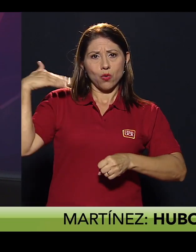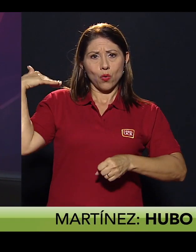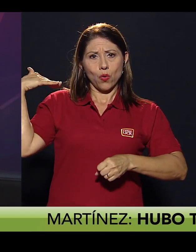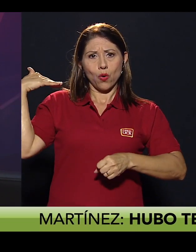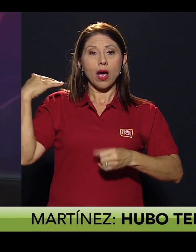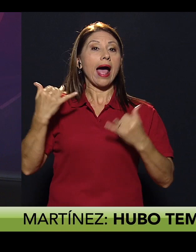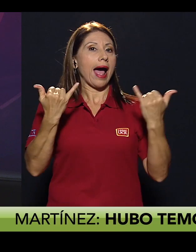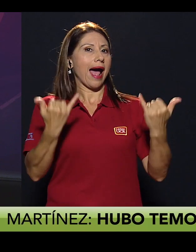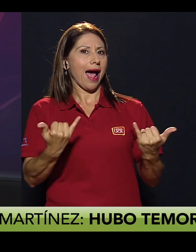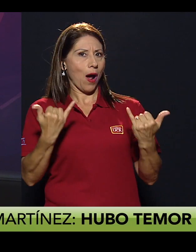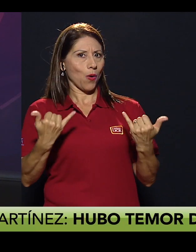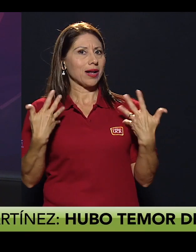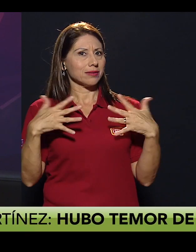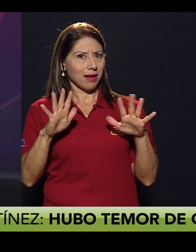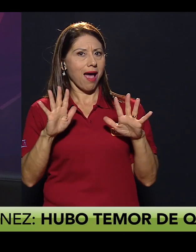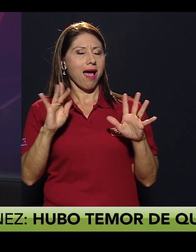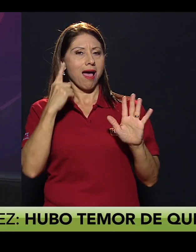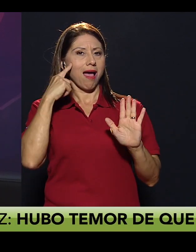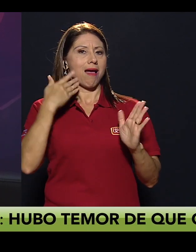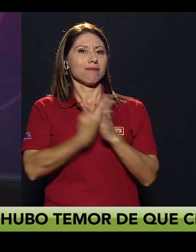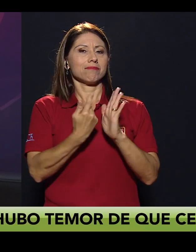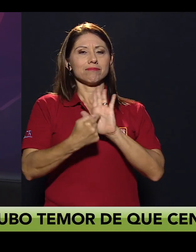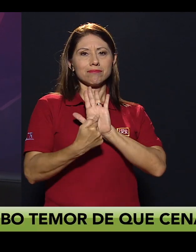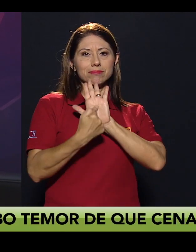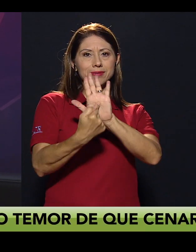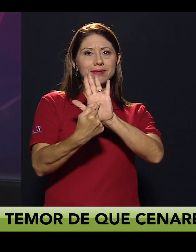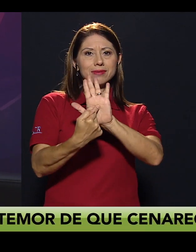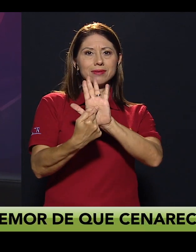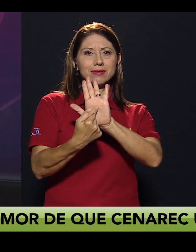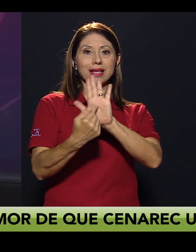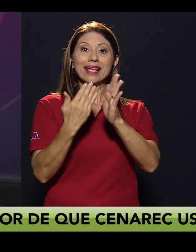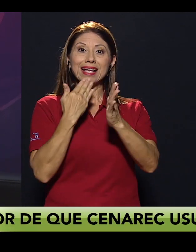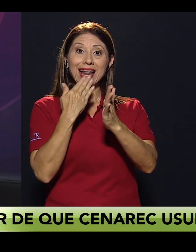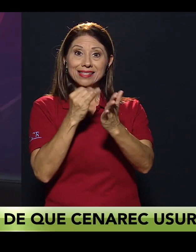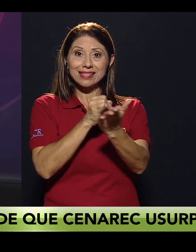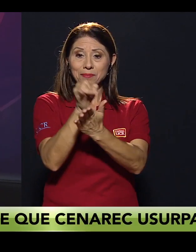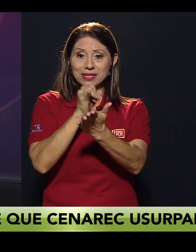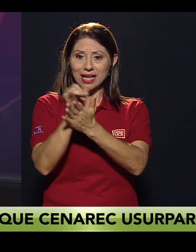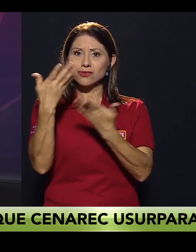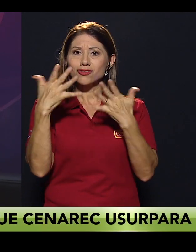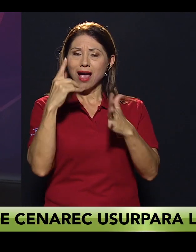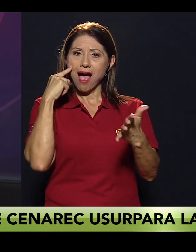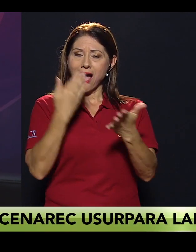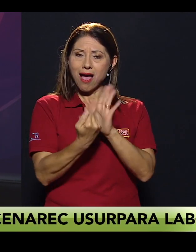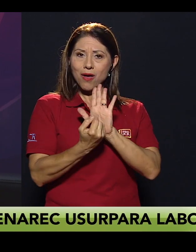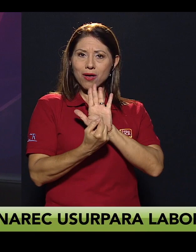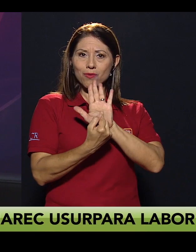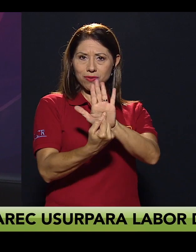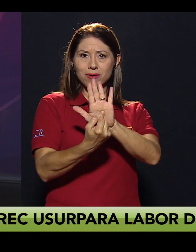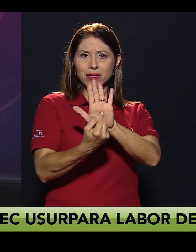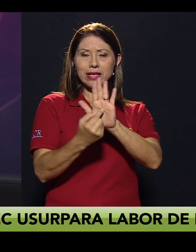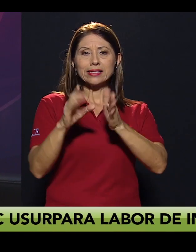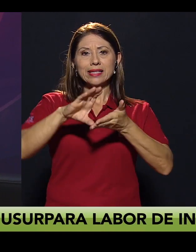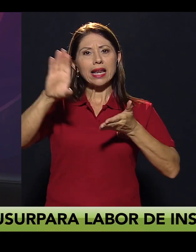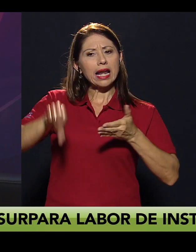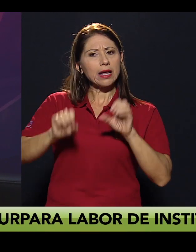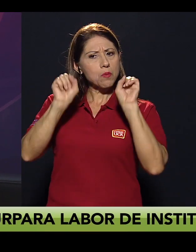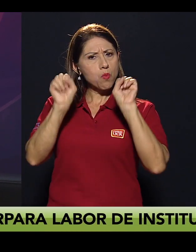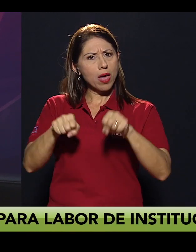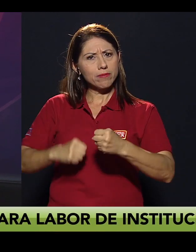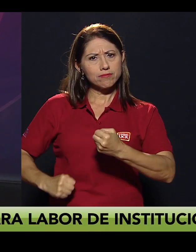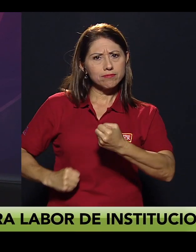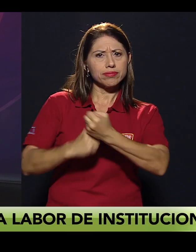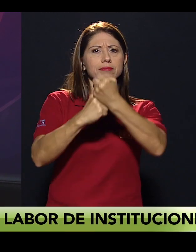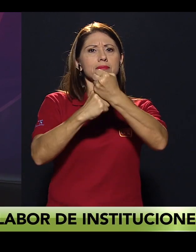hemos demostrado, o se ha demostrado, gracias precisamente a la investigación, que CENAREC puede ser un muy valioso aporte a la